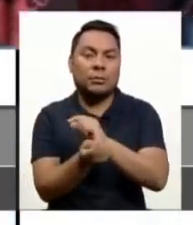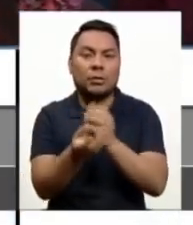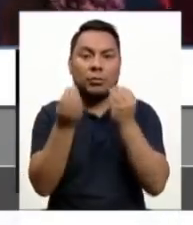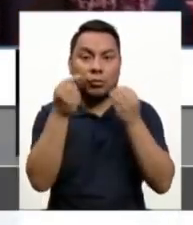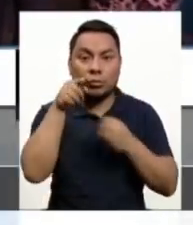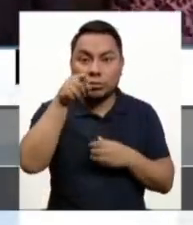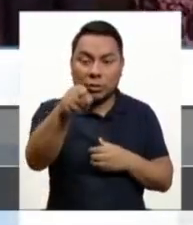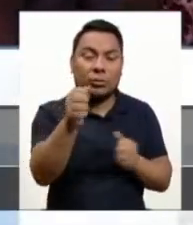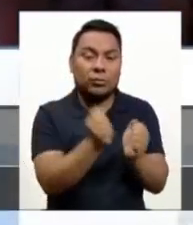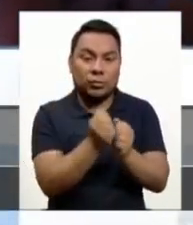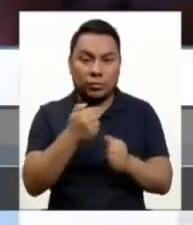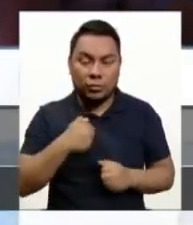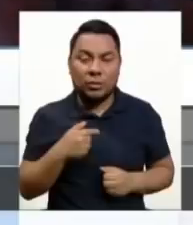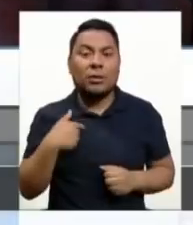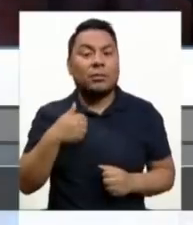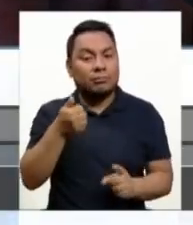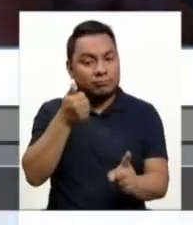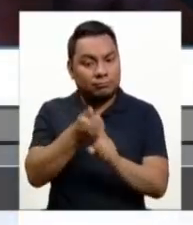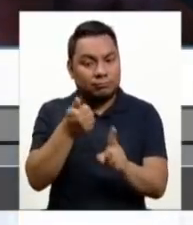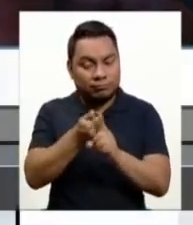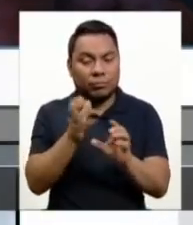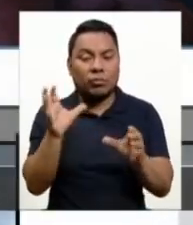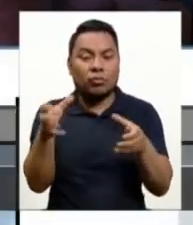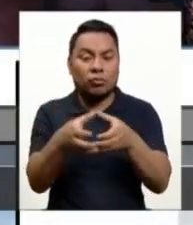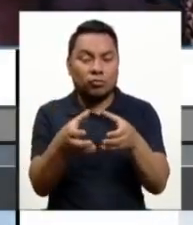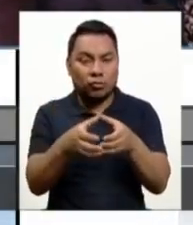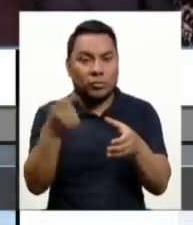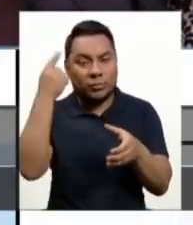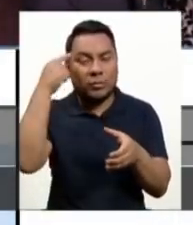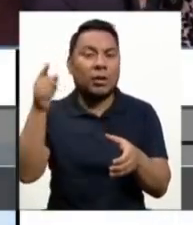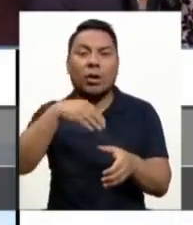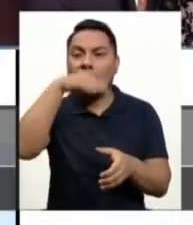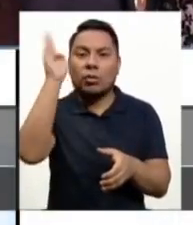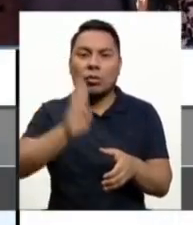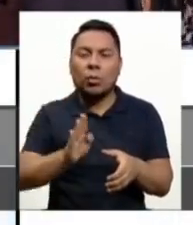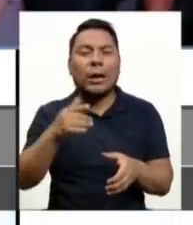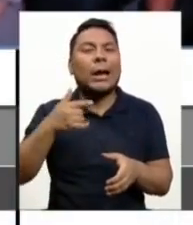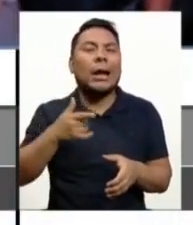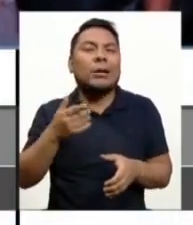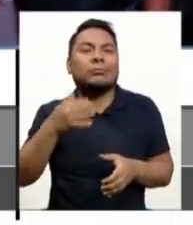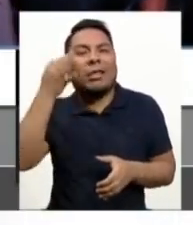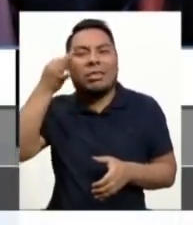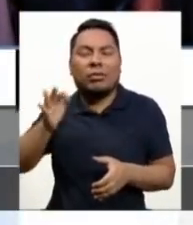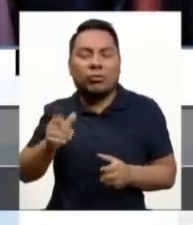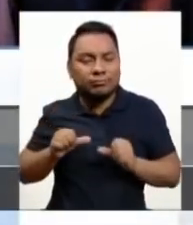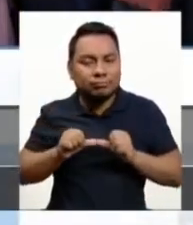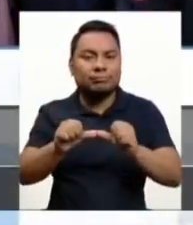como nosotros pertenecemos al grupo de los que nunca dejamos de creer.